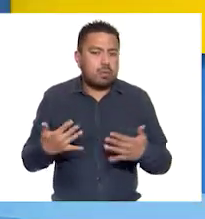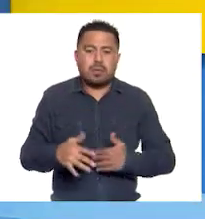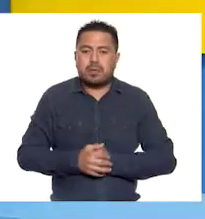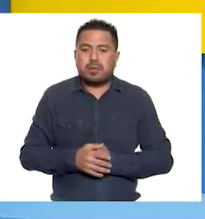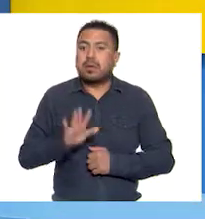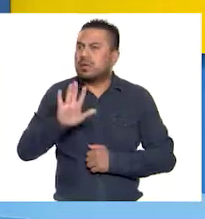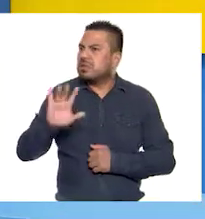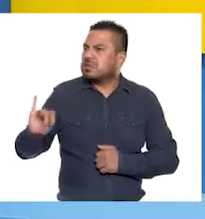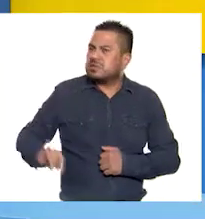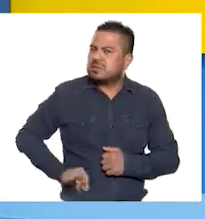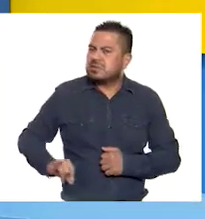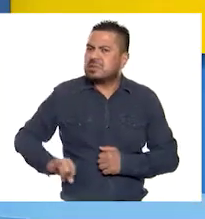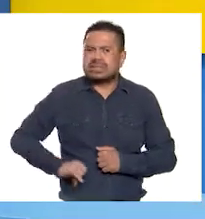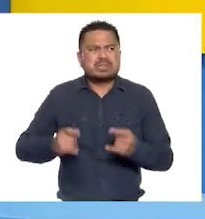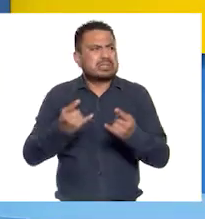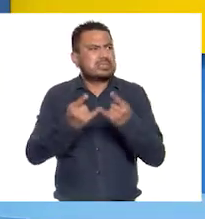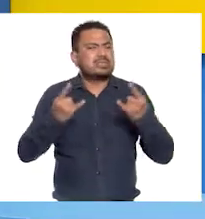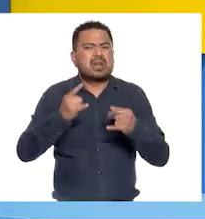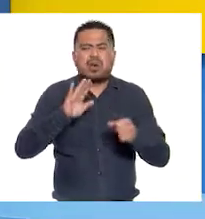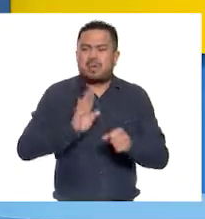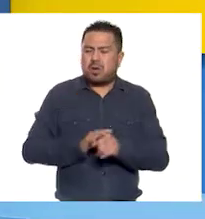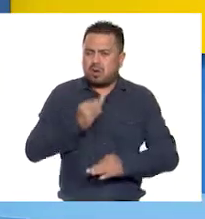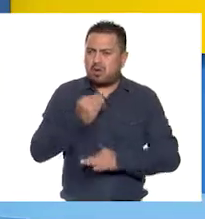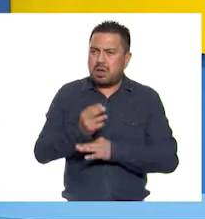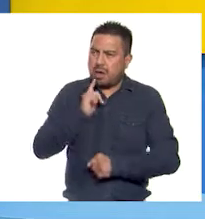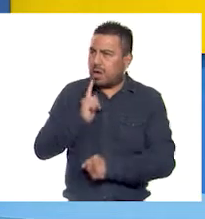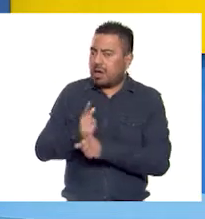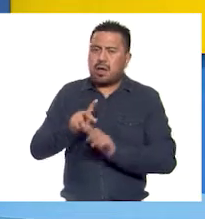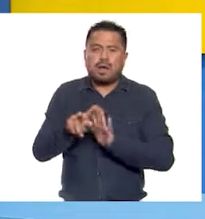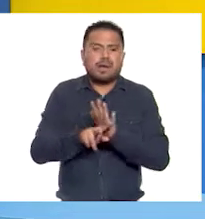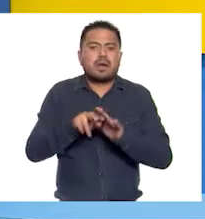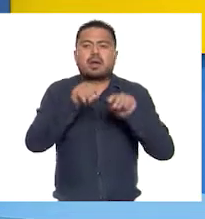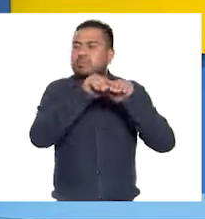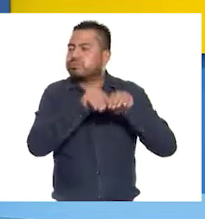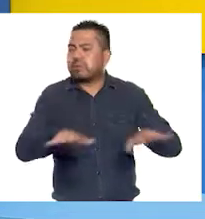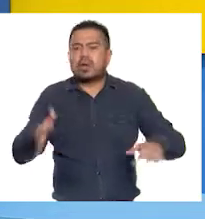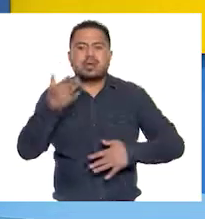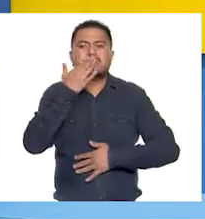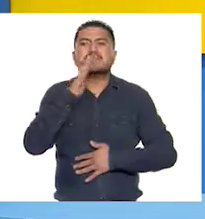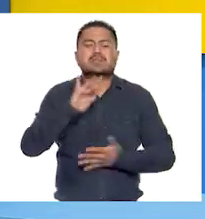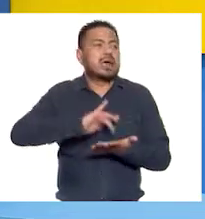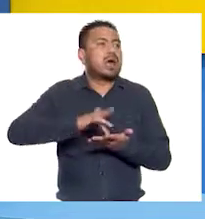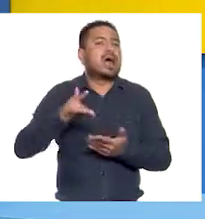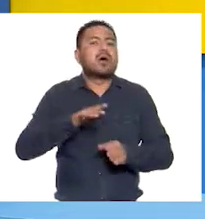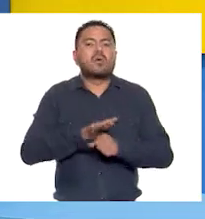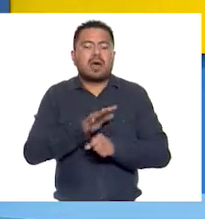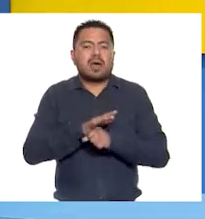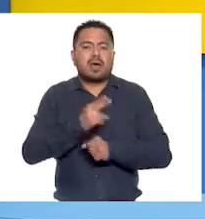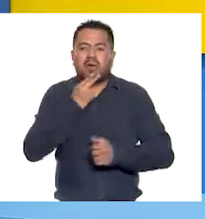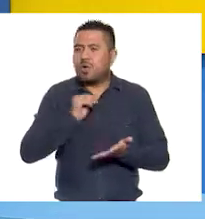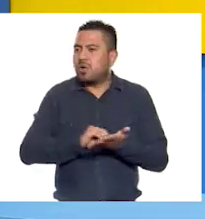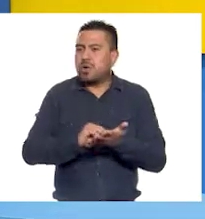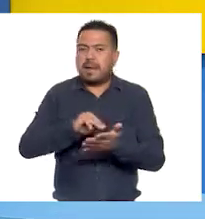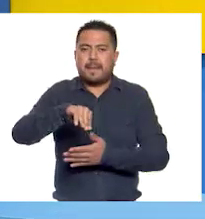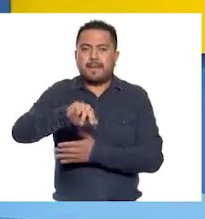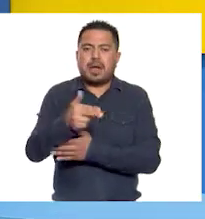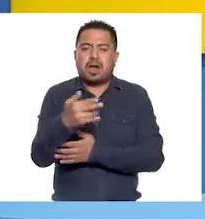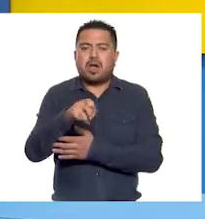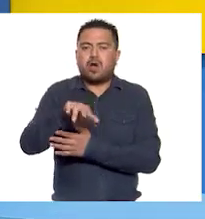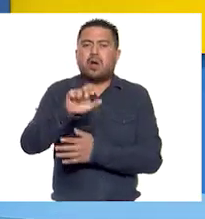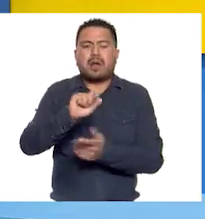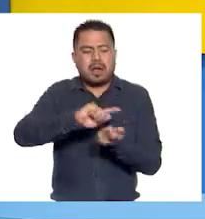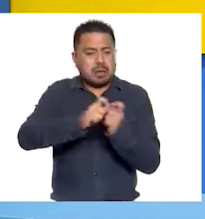¡Qué interesante historia! Pero por lo que vi en el video, la expansión del Islam, gracias a la prédica de Mahoma, no